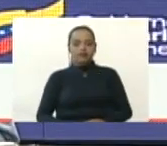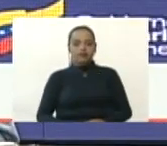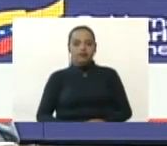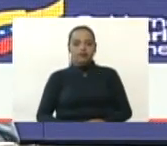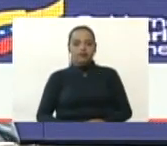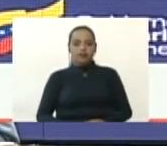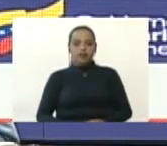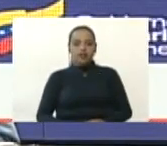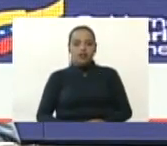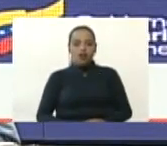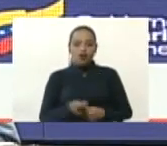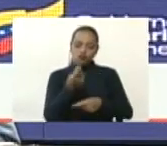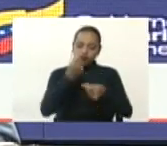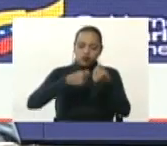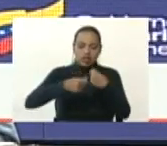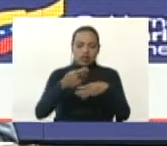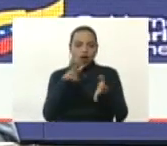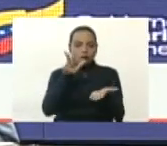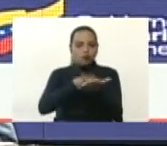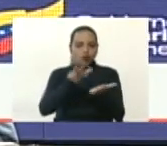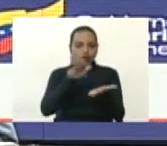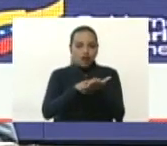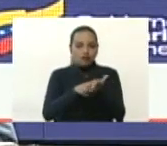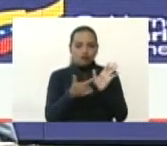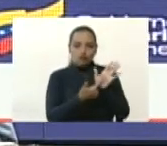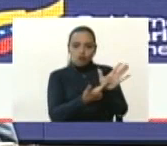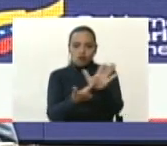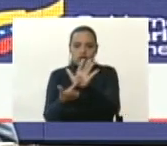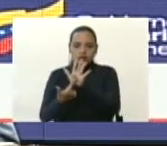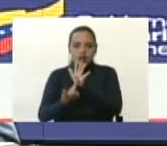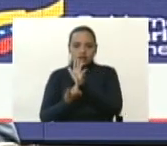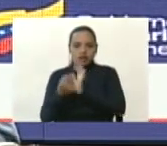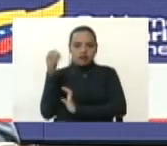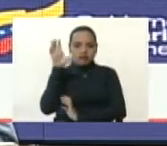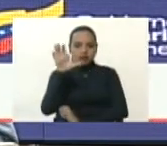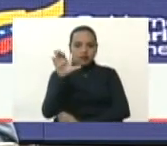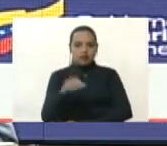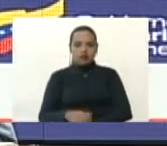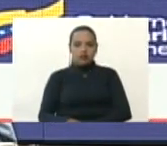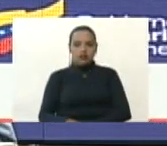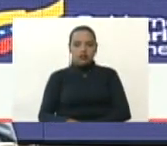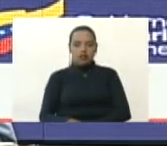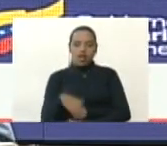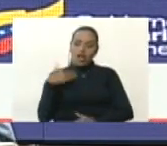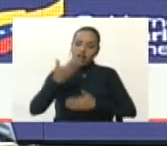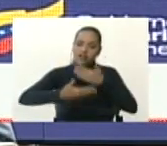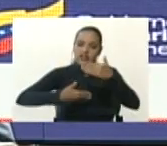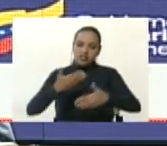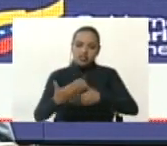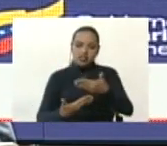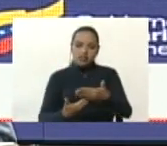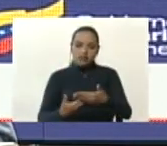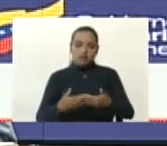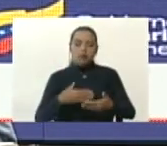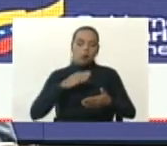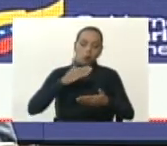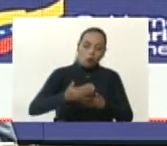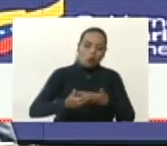con los recursos aprobados, mostrarle a nuestra patria los avances